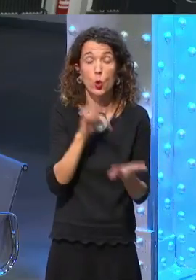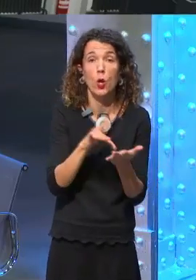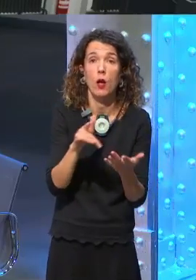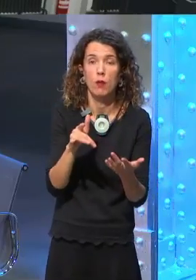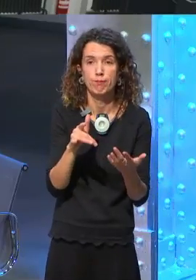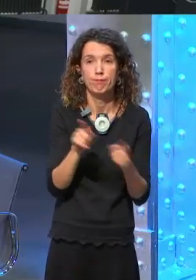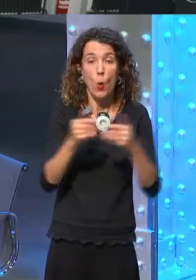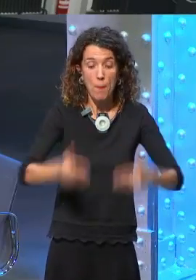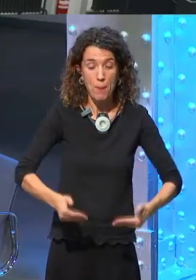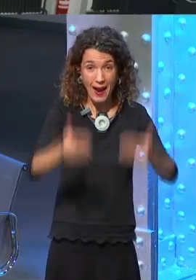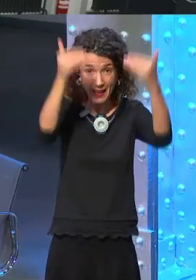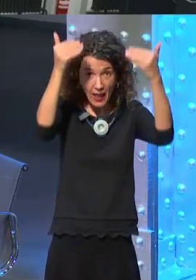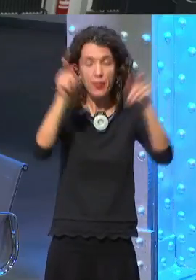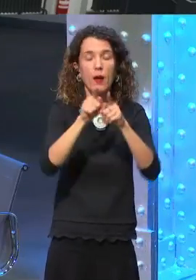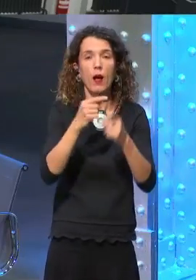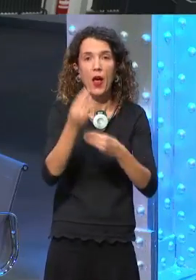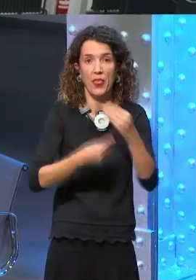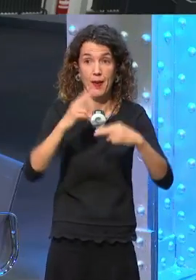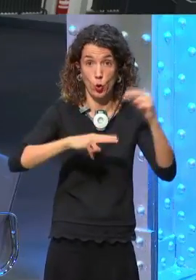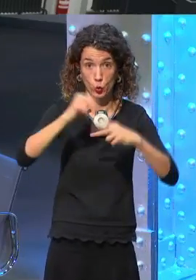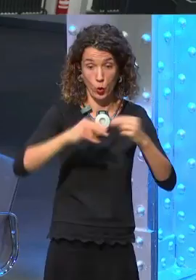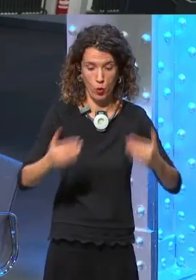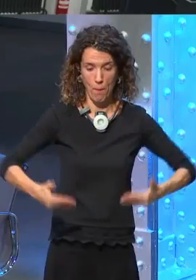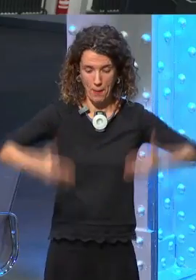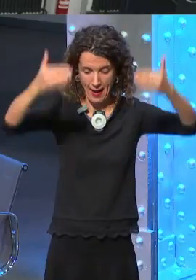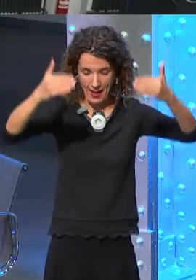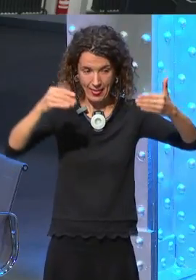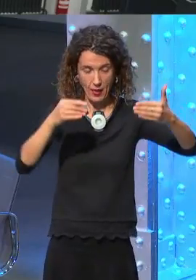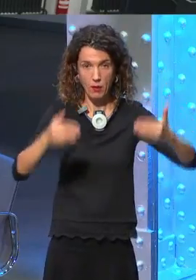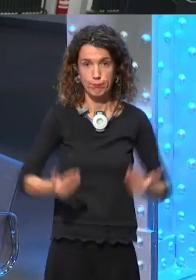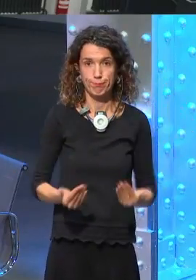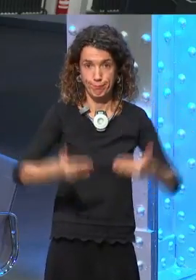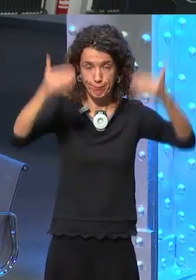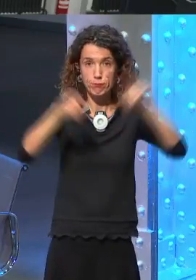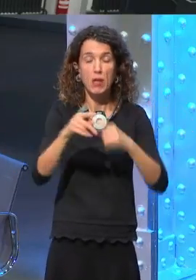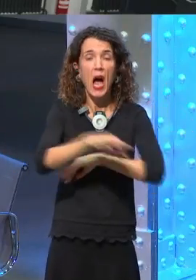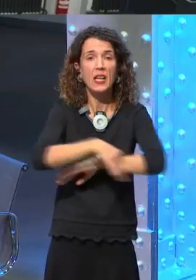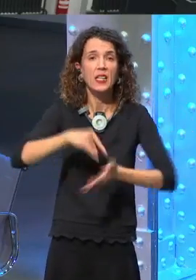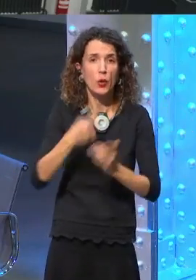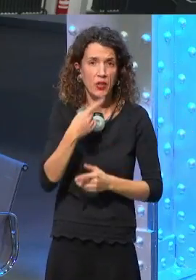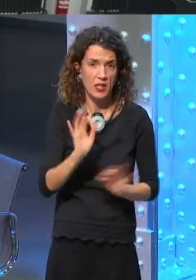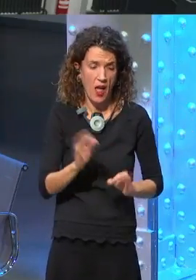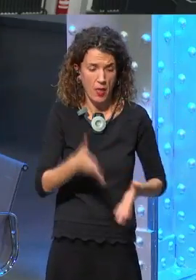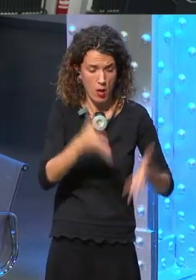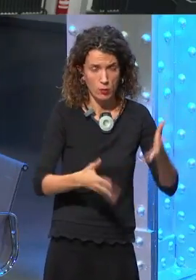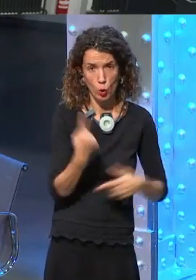unas paredes donde tenga que hacer una construcción entre ellas, el arquitecto no tenga que decirle nada,